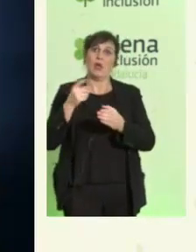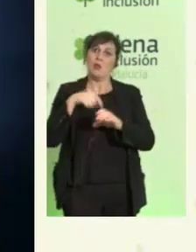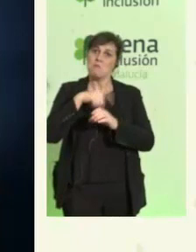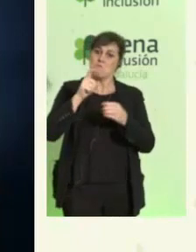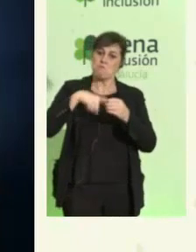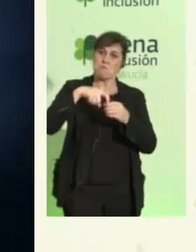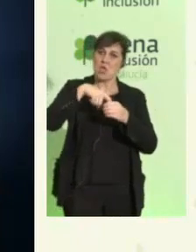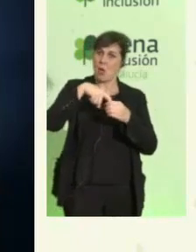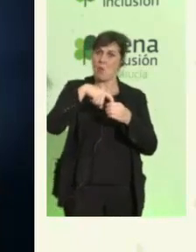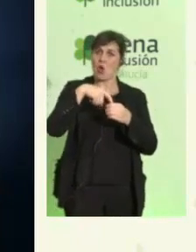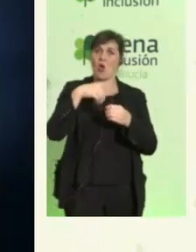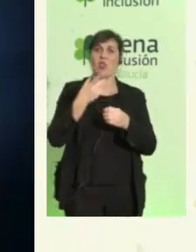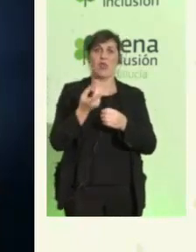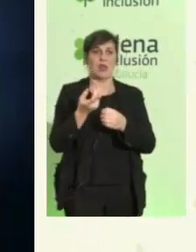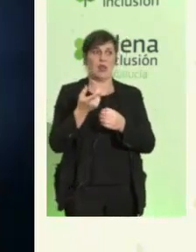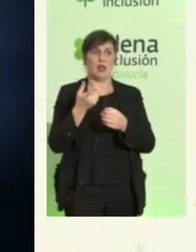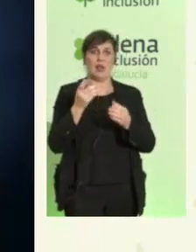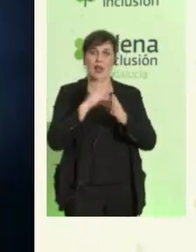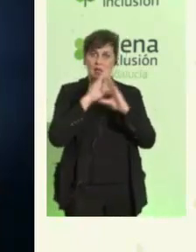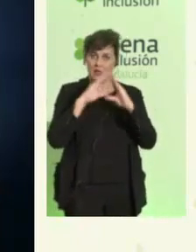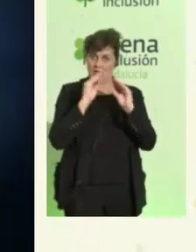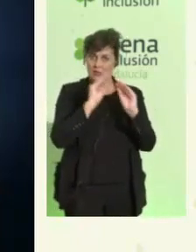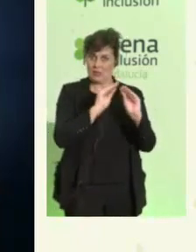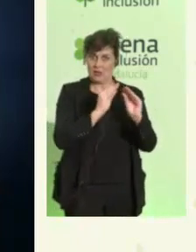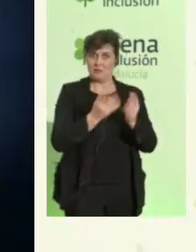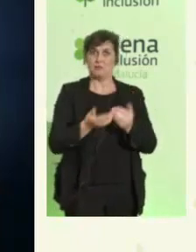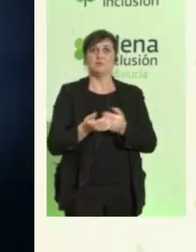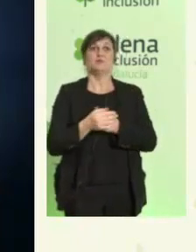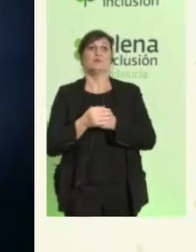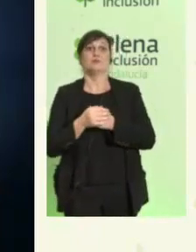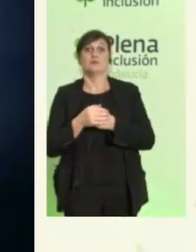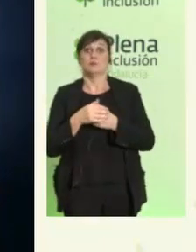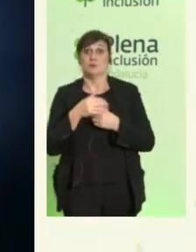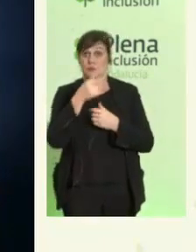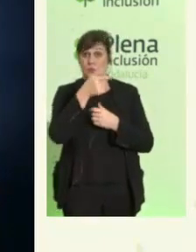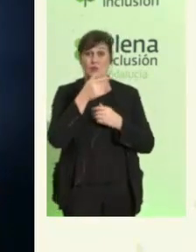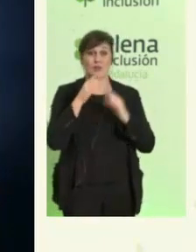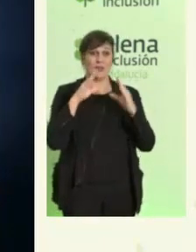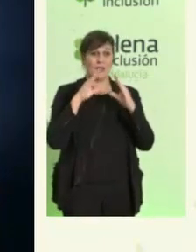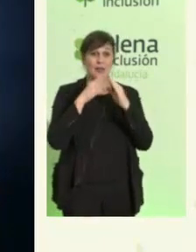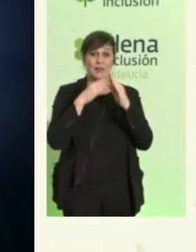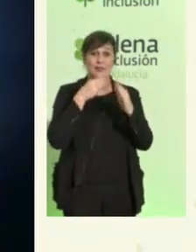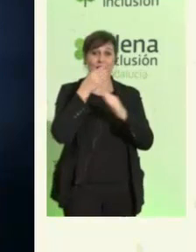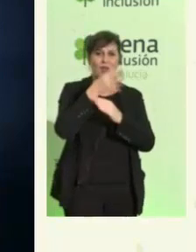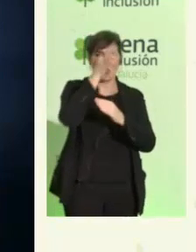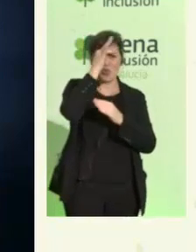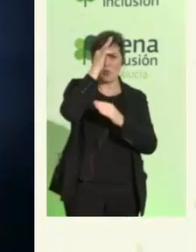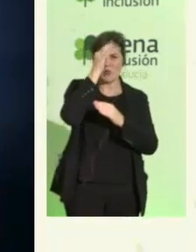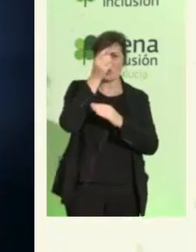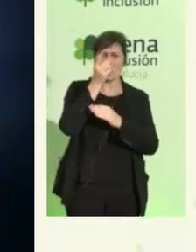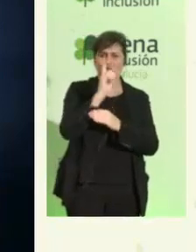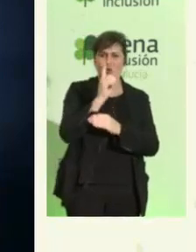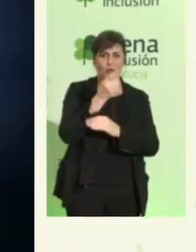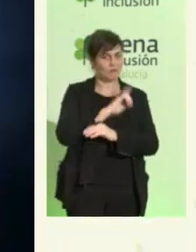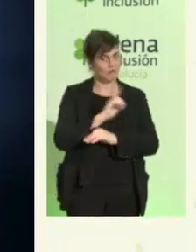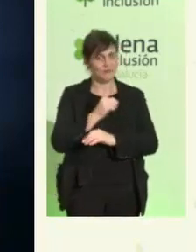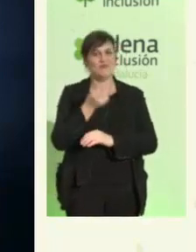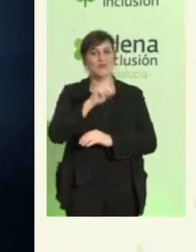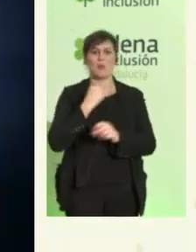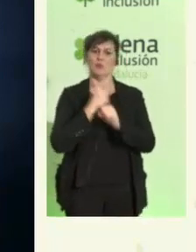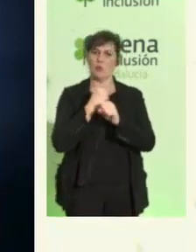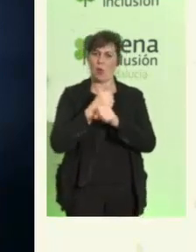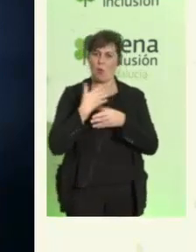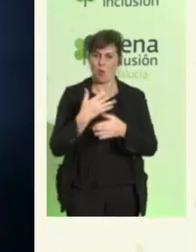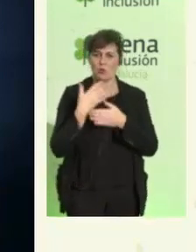iglesia. Empezó a pasar tiempo allí. Y no era simplemente que iba a la iglesia el domingo, también hacía trabajo voluntario. Era